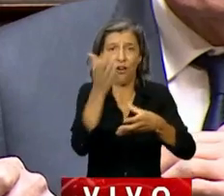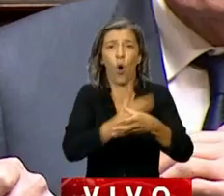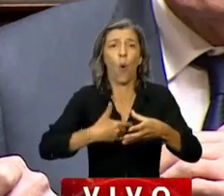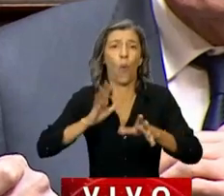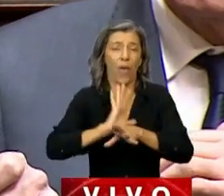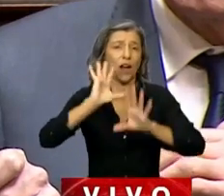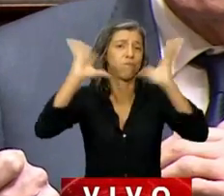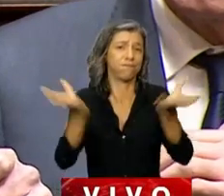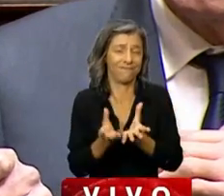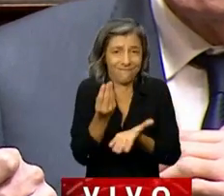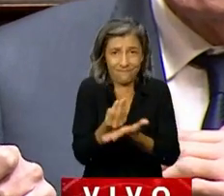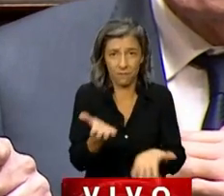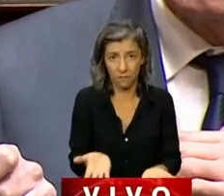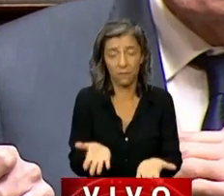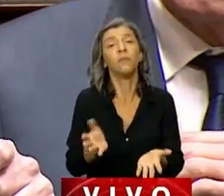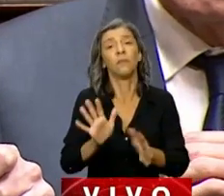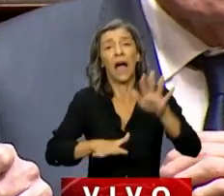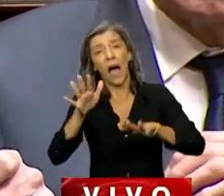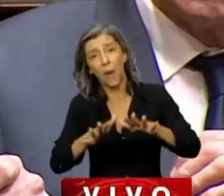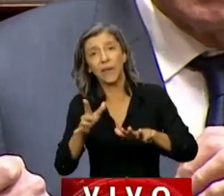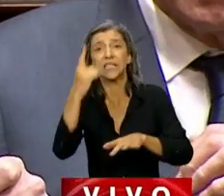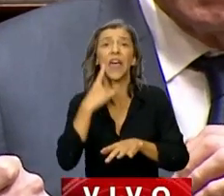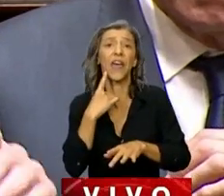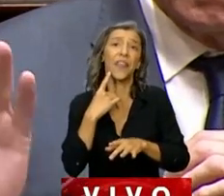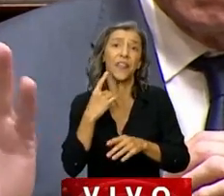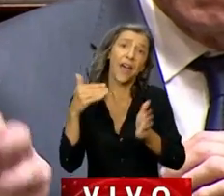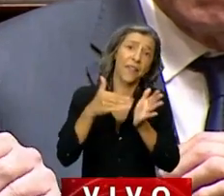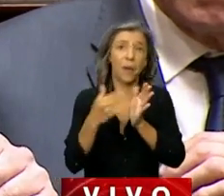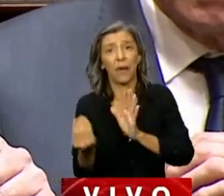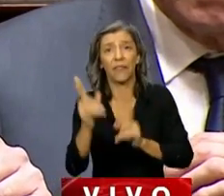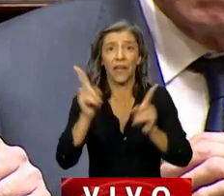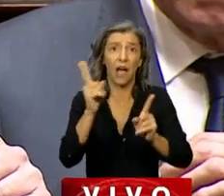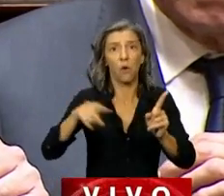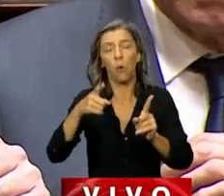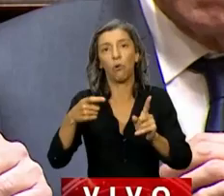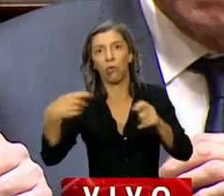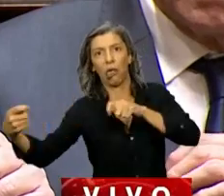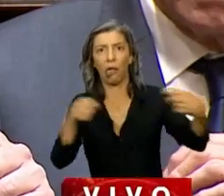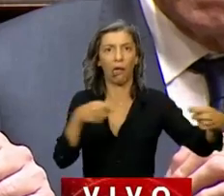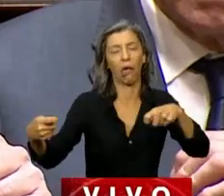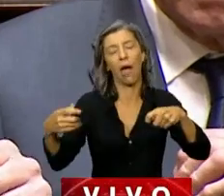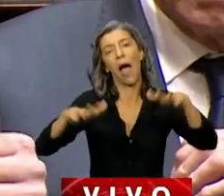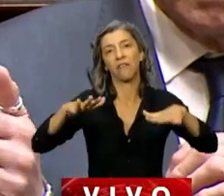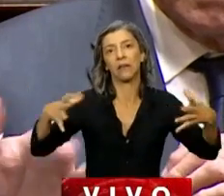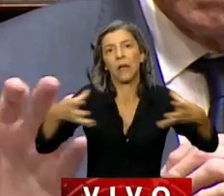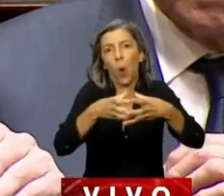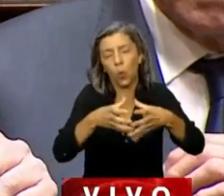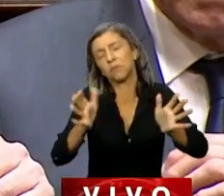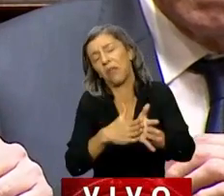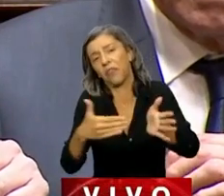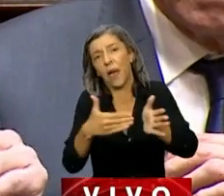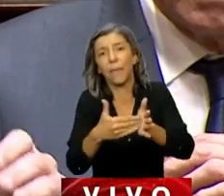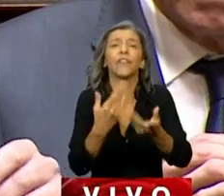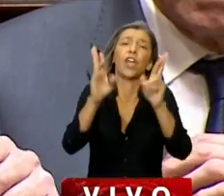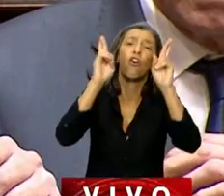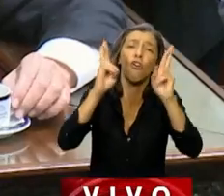lado distinto y a veces el mismo día para cada uno de los lados. Ojalá se termine, diputado, exdiputado Massa, ojalá usted pueda